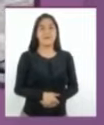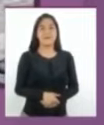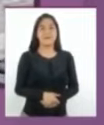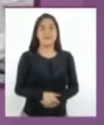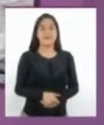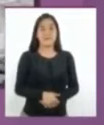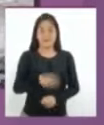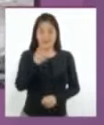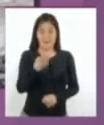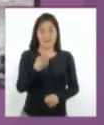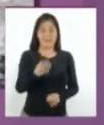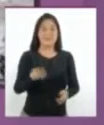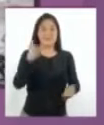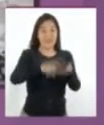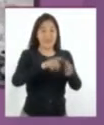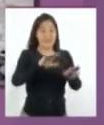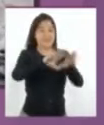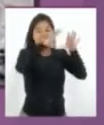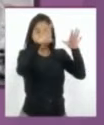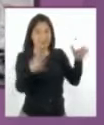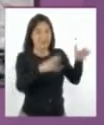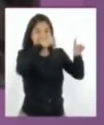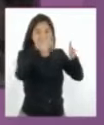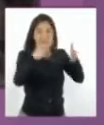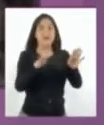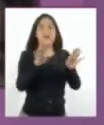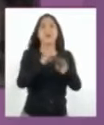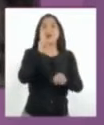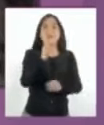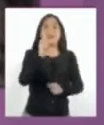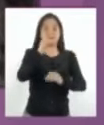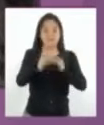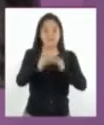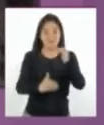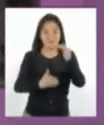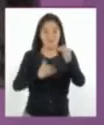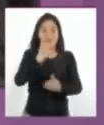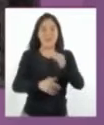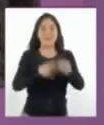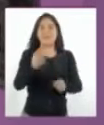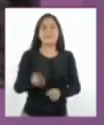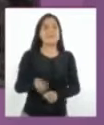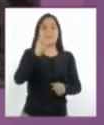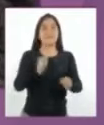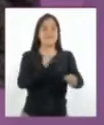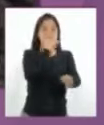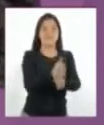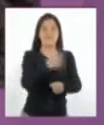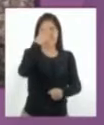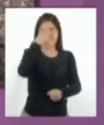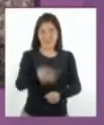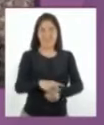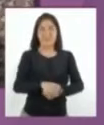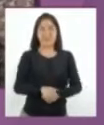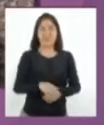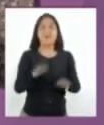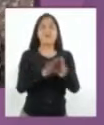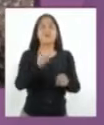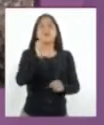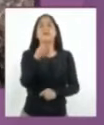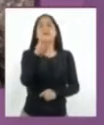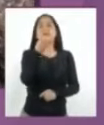A través de estos muros es posible imaginar el día a día de los primeros pobladores de México. ¿Qué